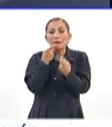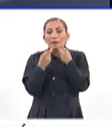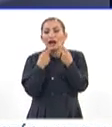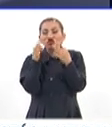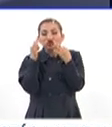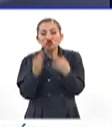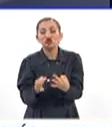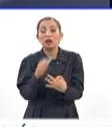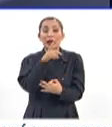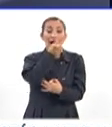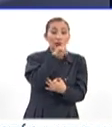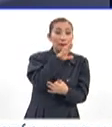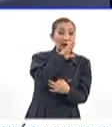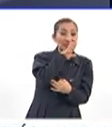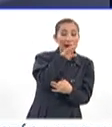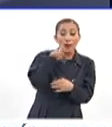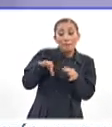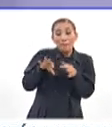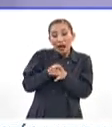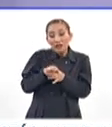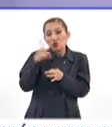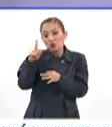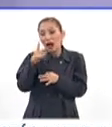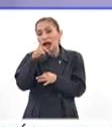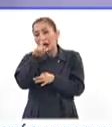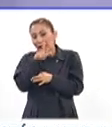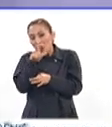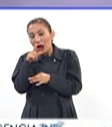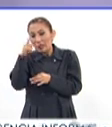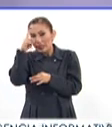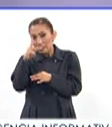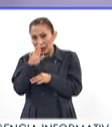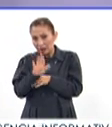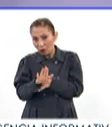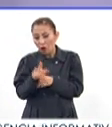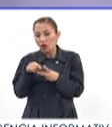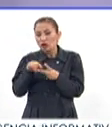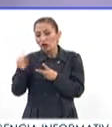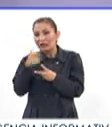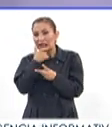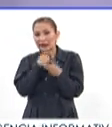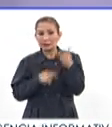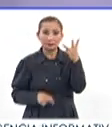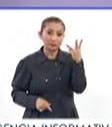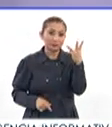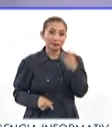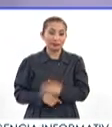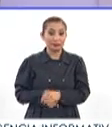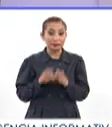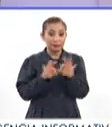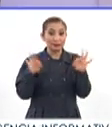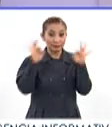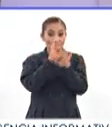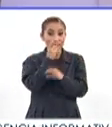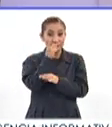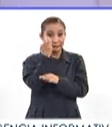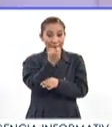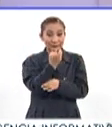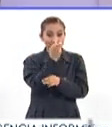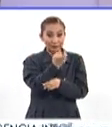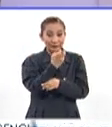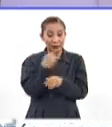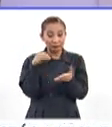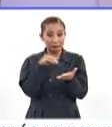hablar nuestra lengua materna, más una adicional nacional, y luego el inglés, ¿no? Eso es muy importante, lo que comentas, que